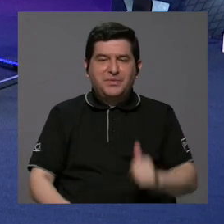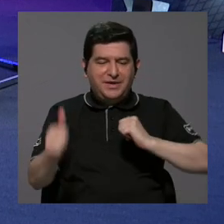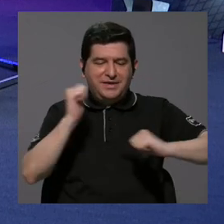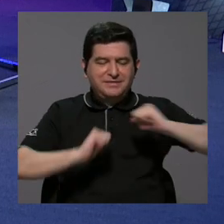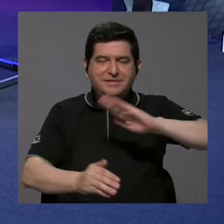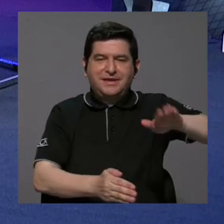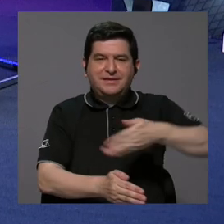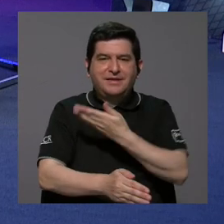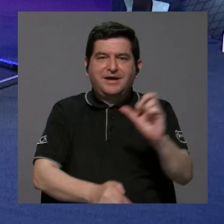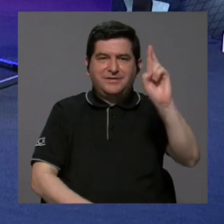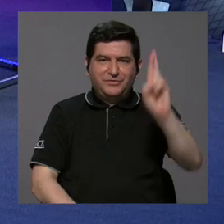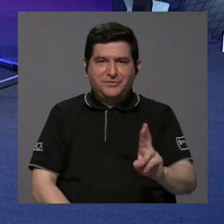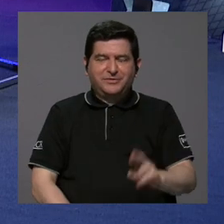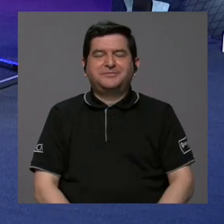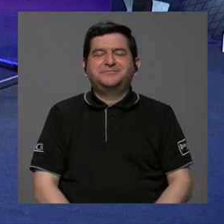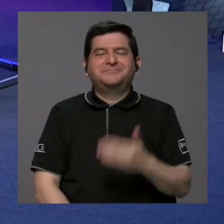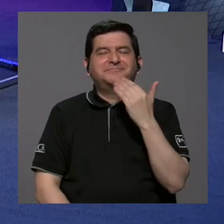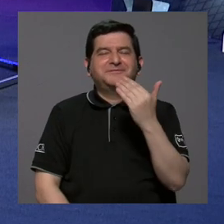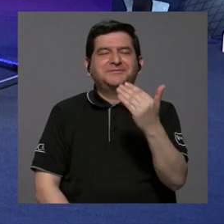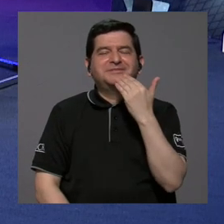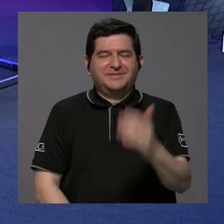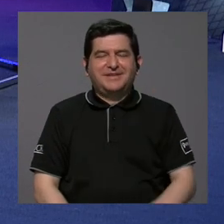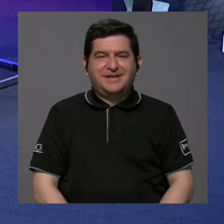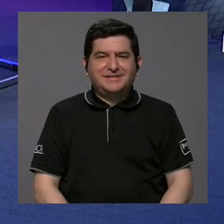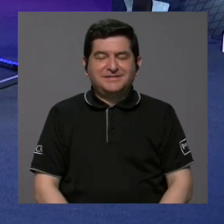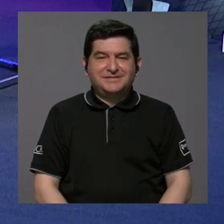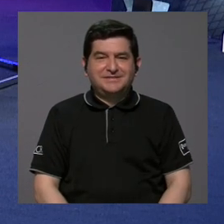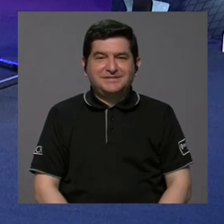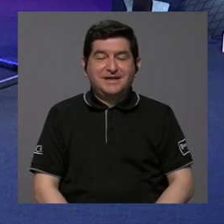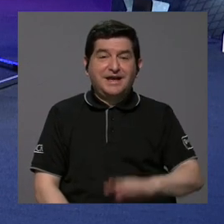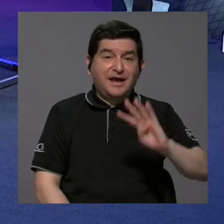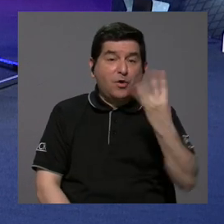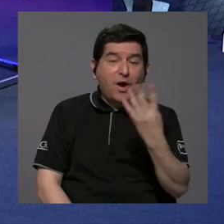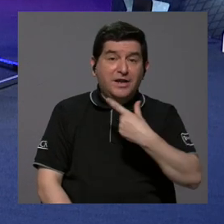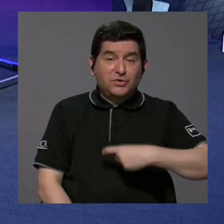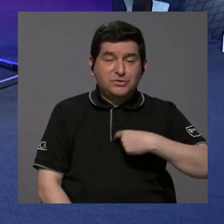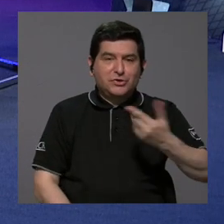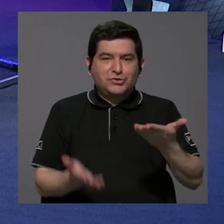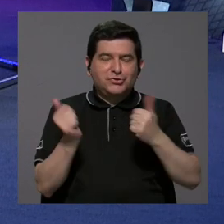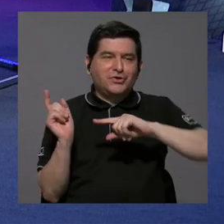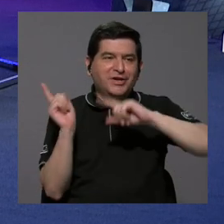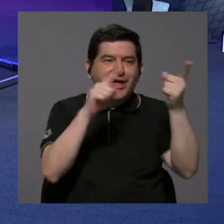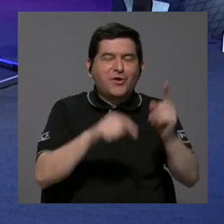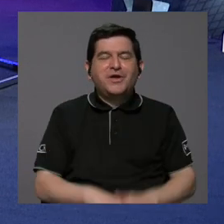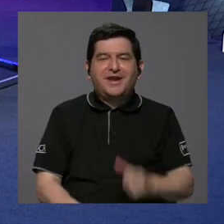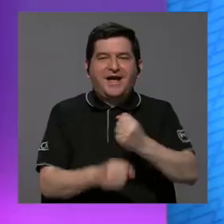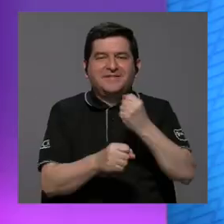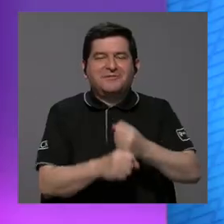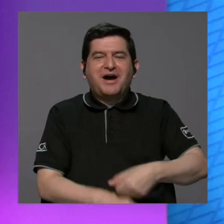teatro musical en Costa Rica Muchas gracias Y si me da un cuarto deseo quiero estar en Broadway